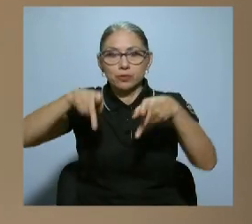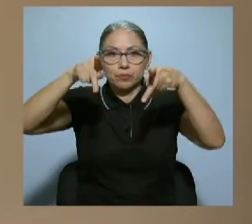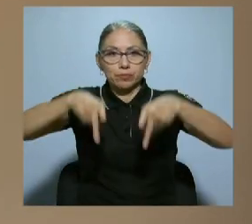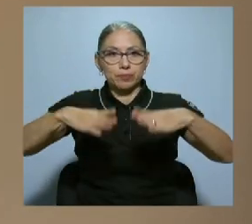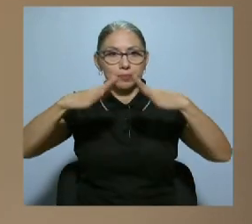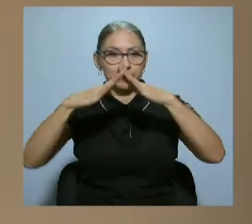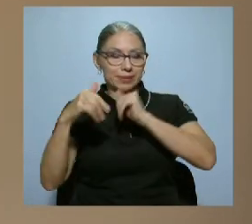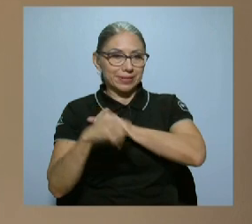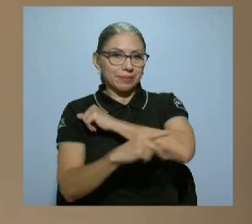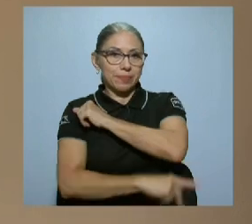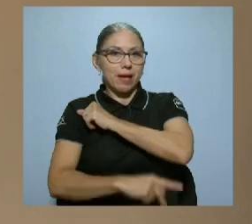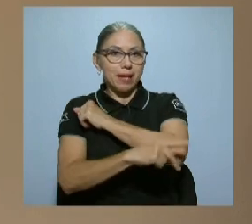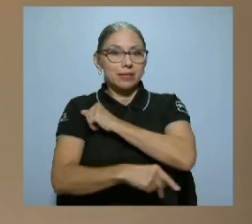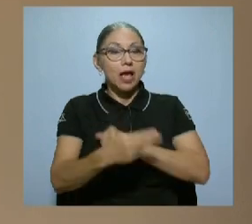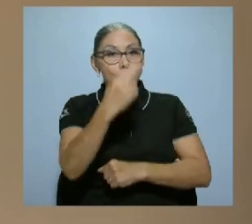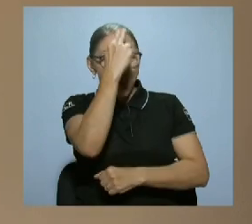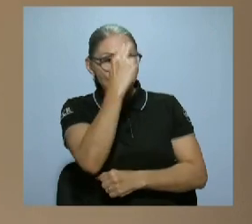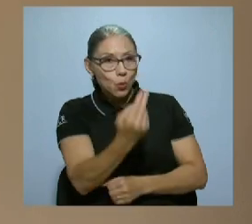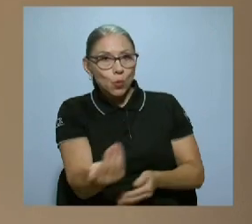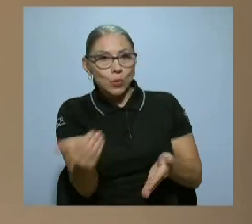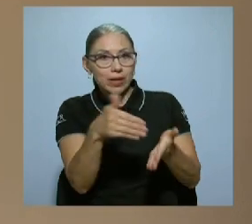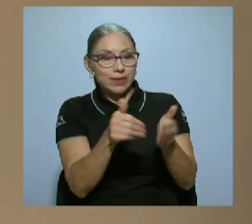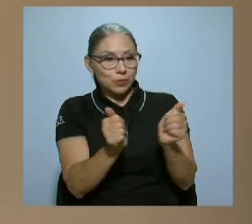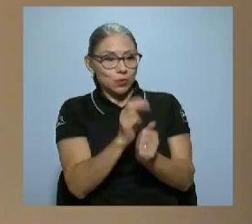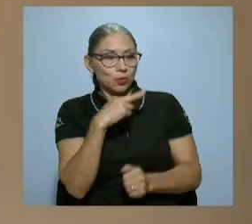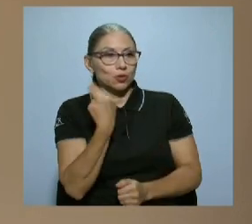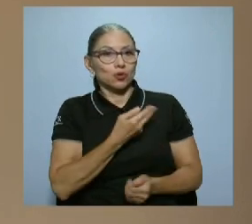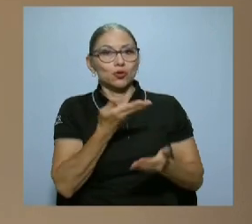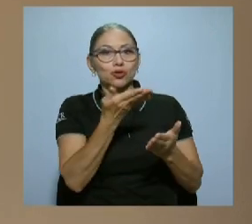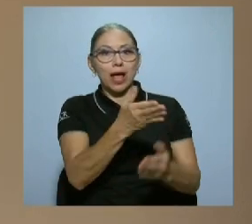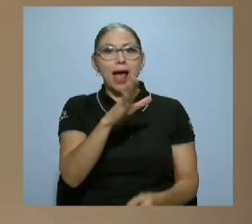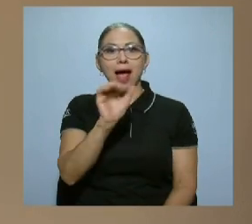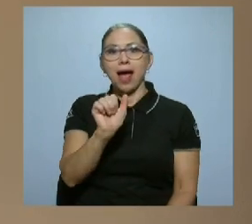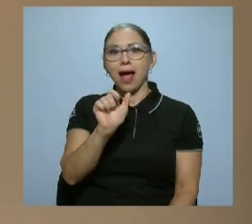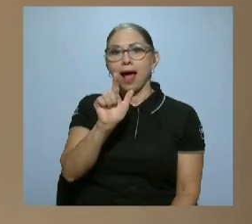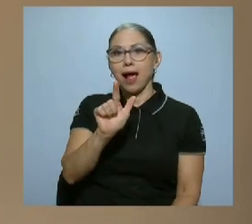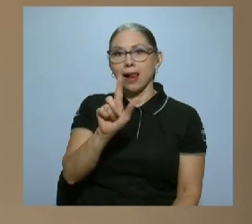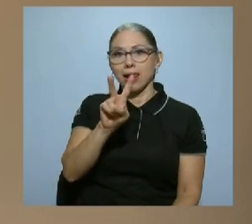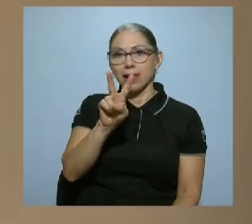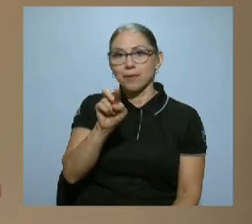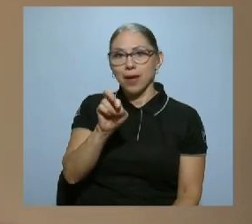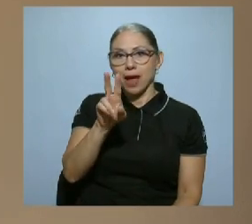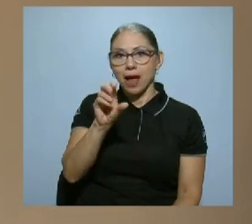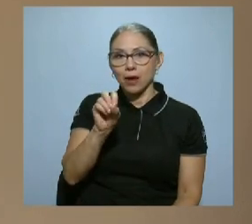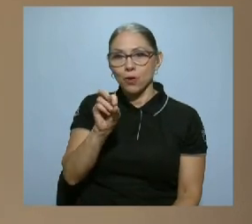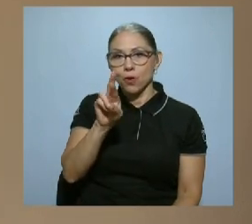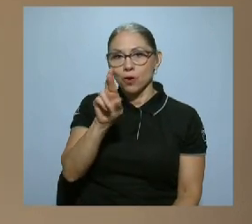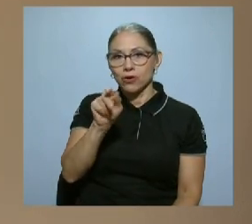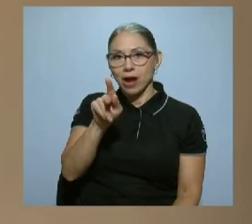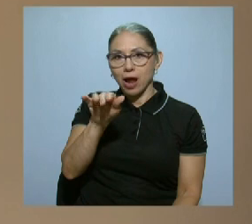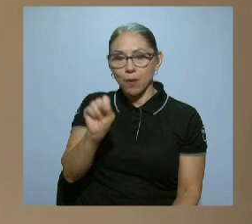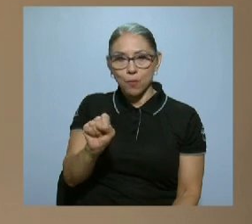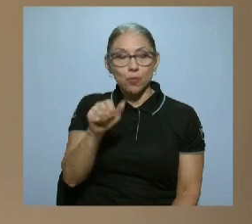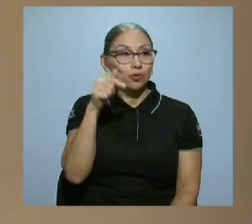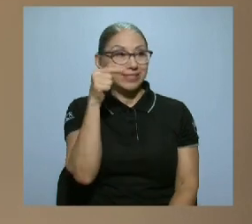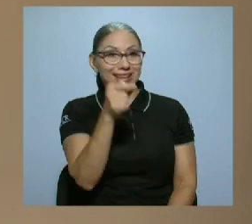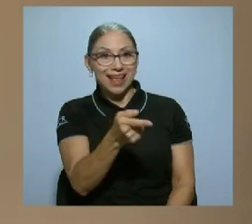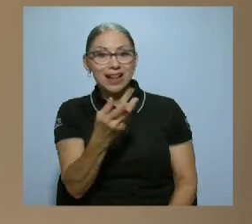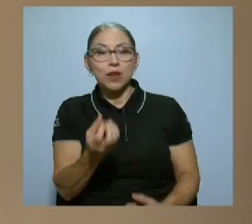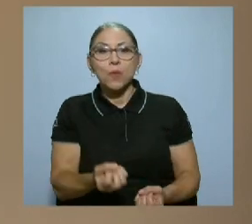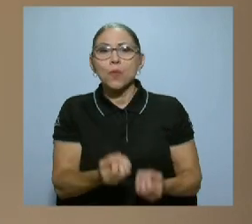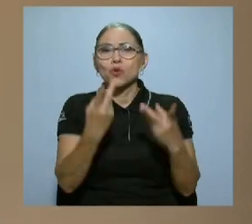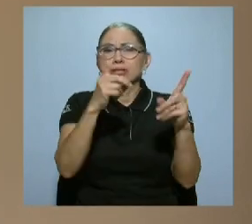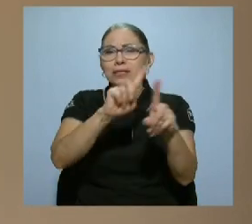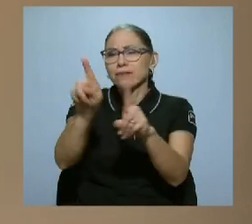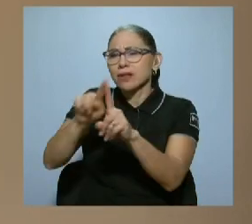y tenemos el privilegio de volver a tener con nosotros a don Álvaro Ramos, que tiene muchas